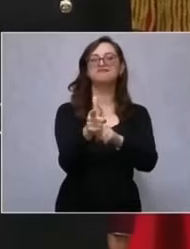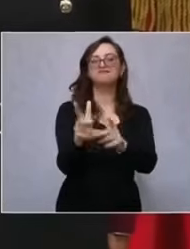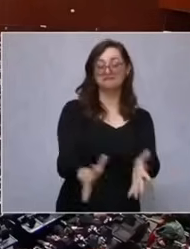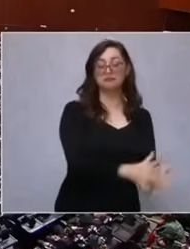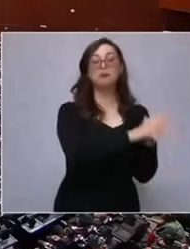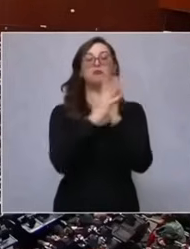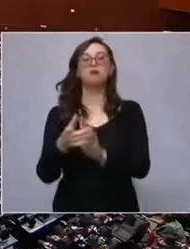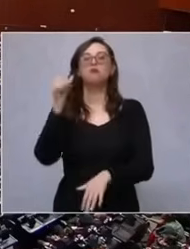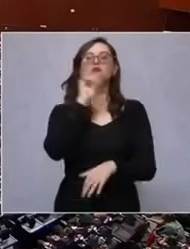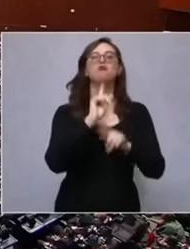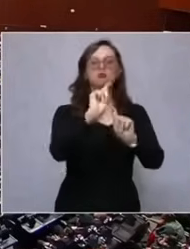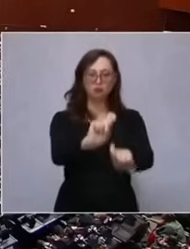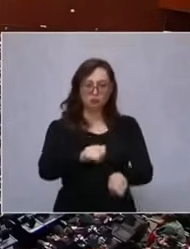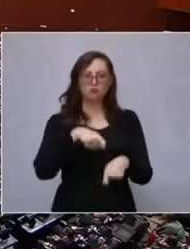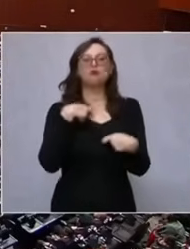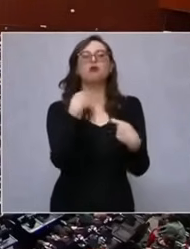¡Guau!